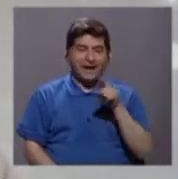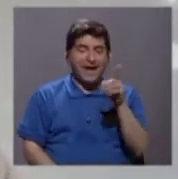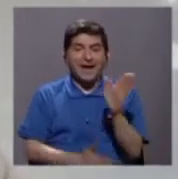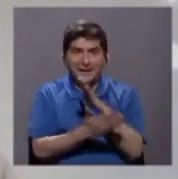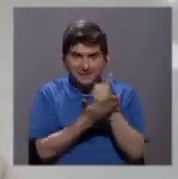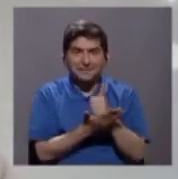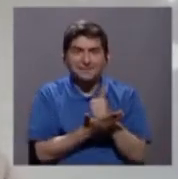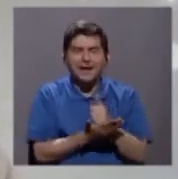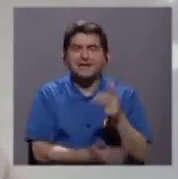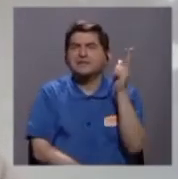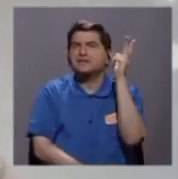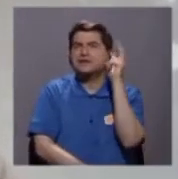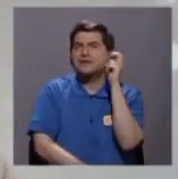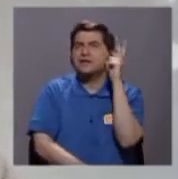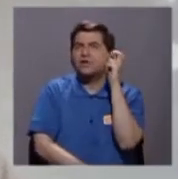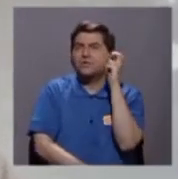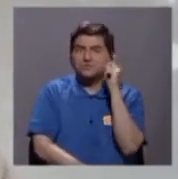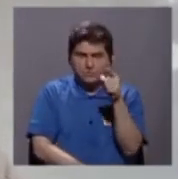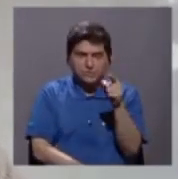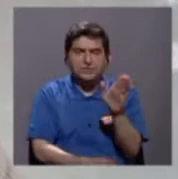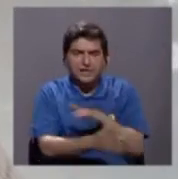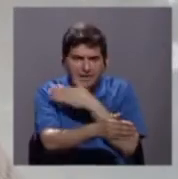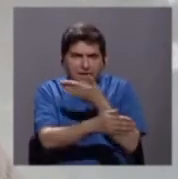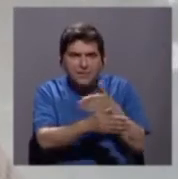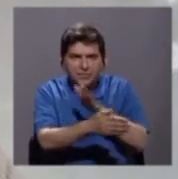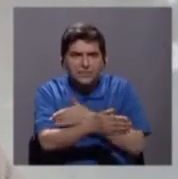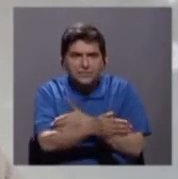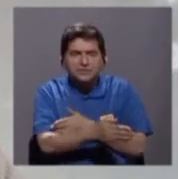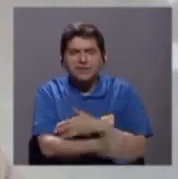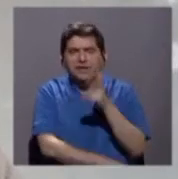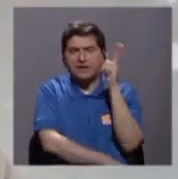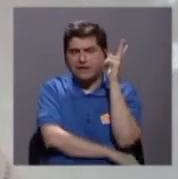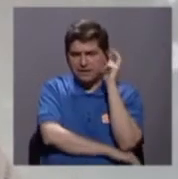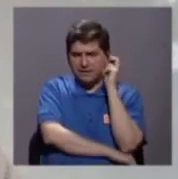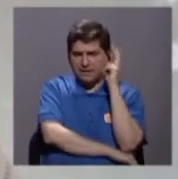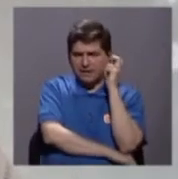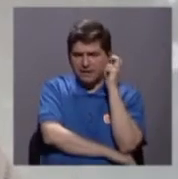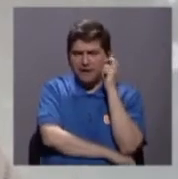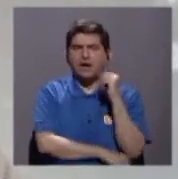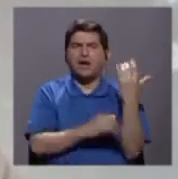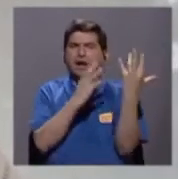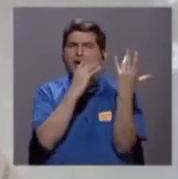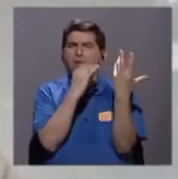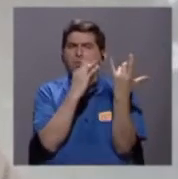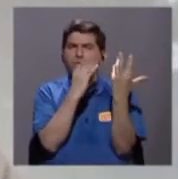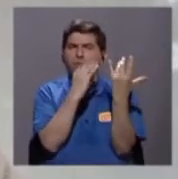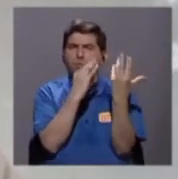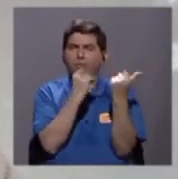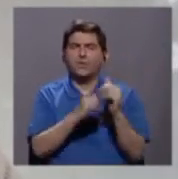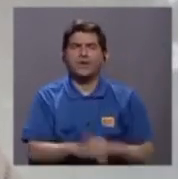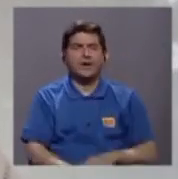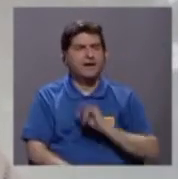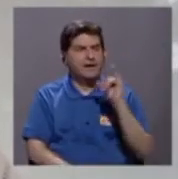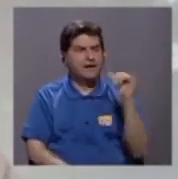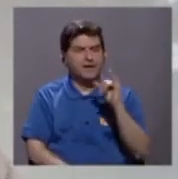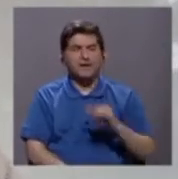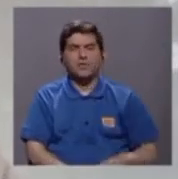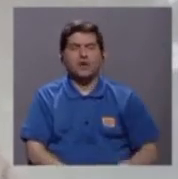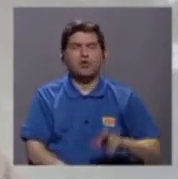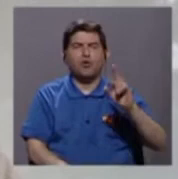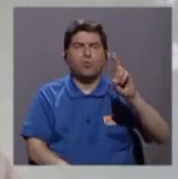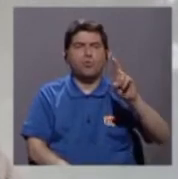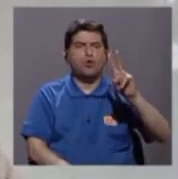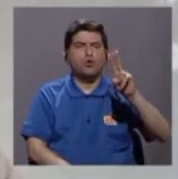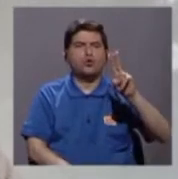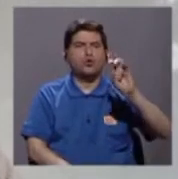parte cuando oigan la sinfonía, van a oír la flauta haciendo de ruiseñor,